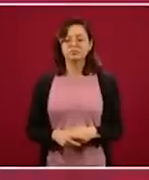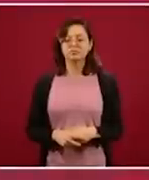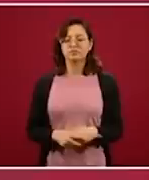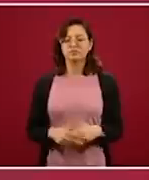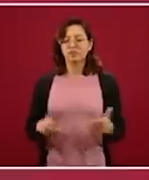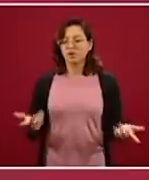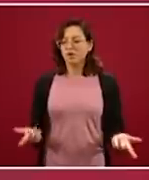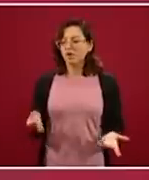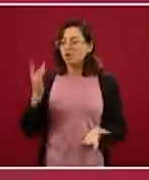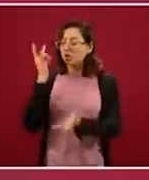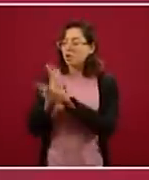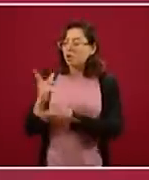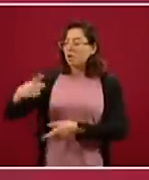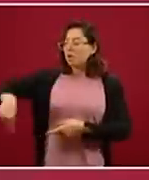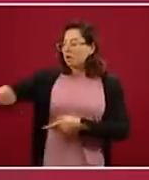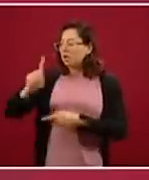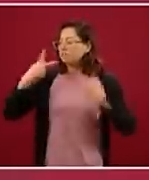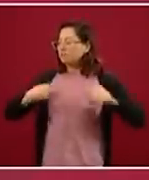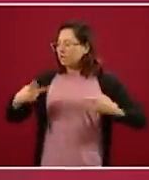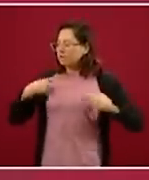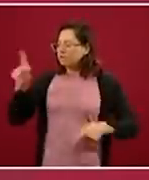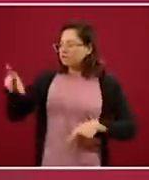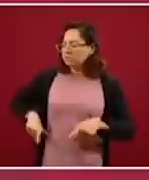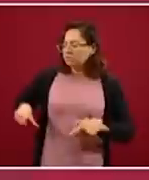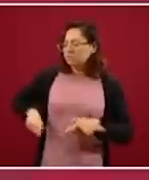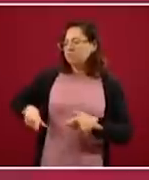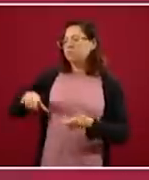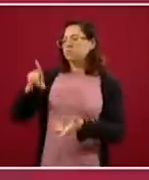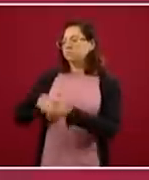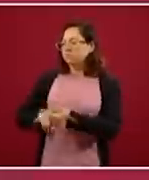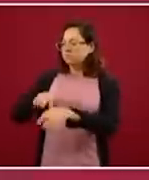de funcionarios públicos, es también